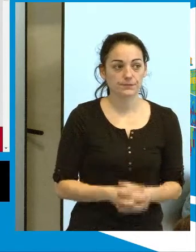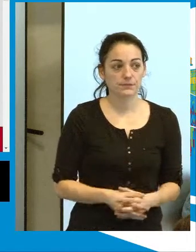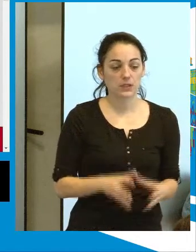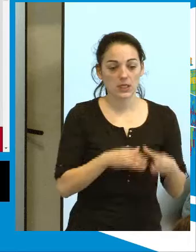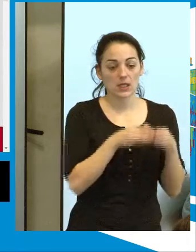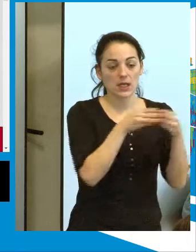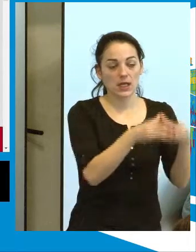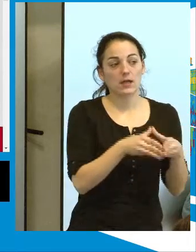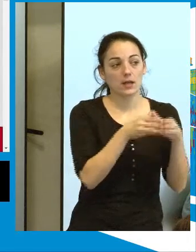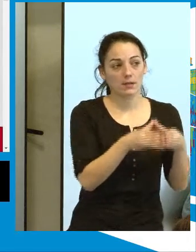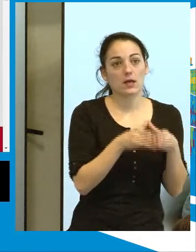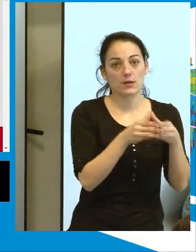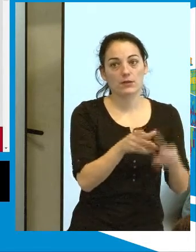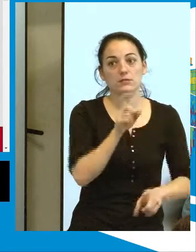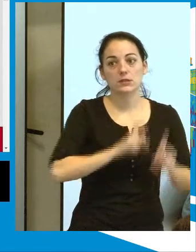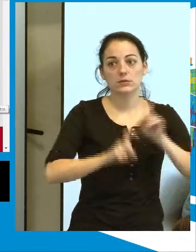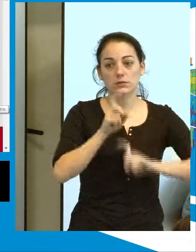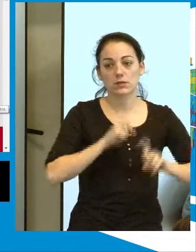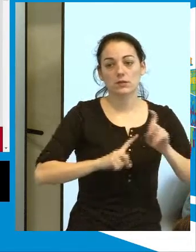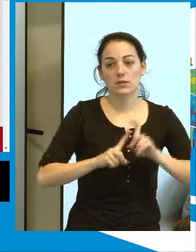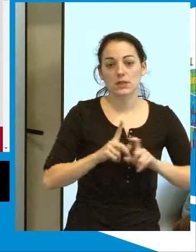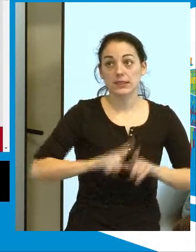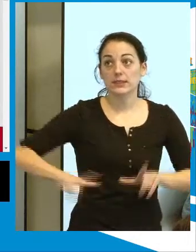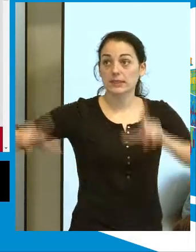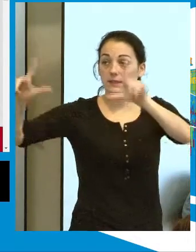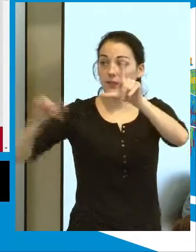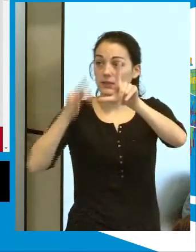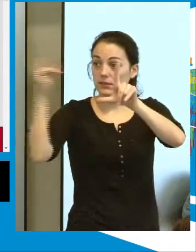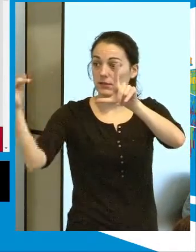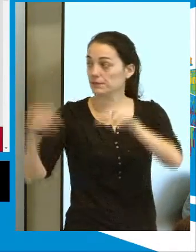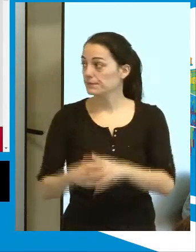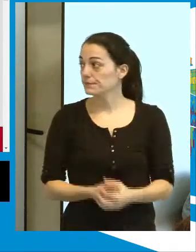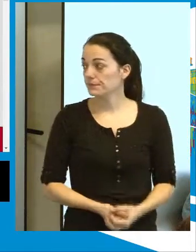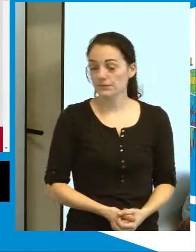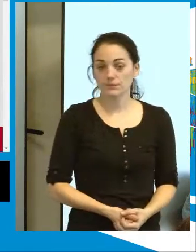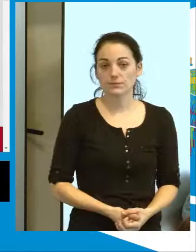Sí, navegación para visión reducida. Sería el siguiente interfaz.